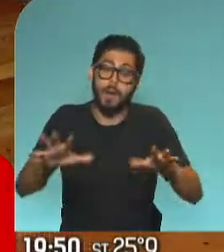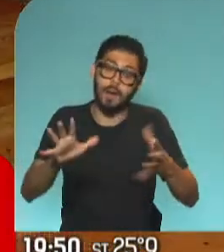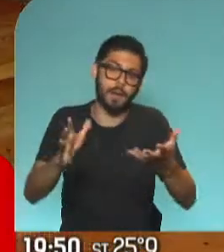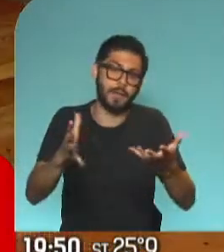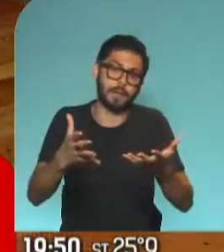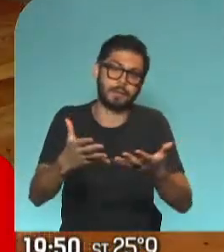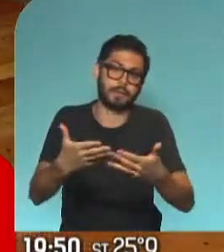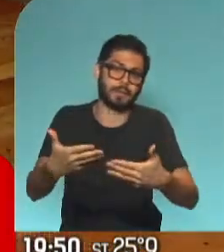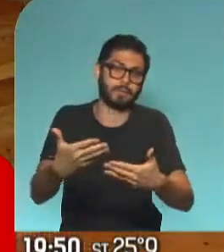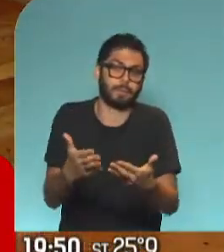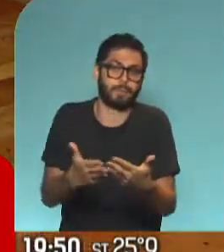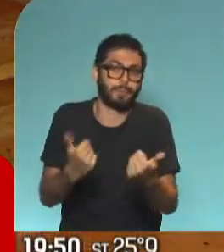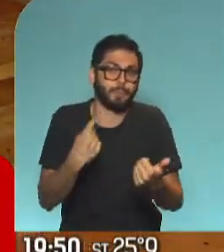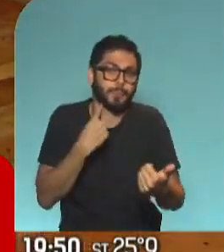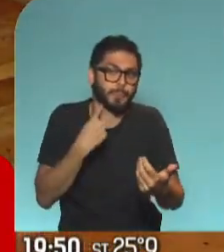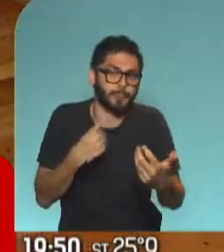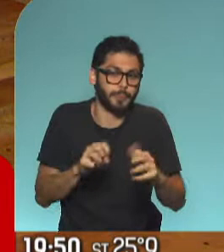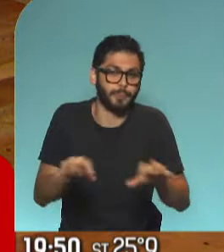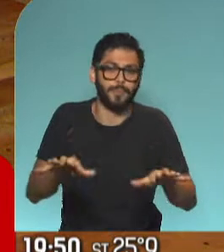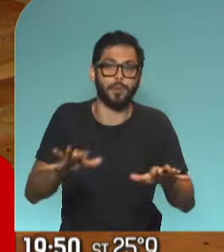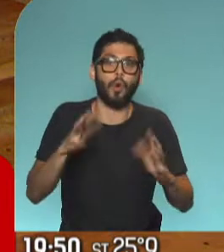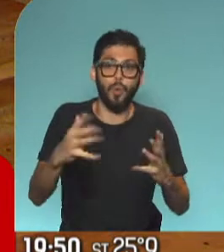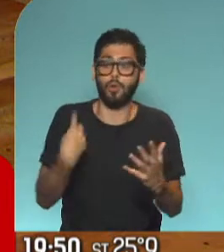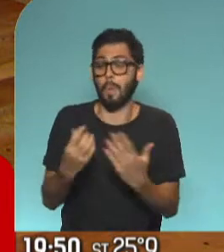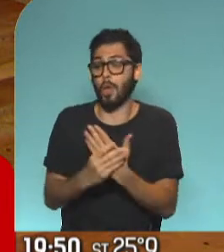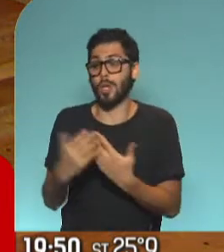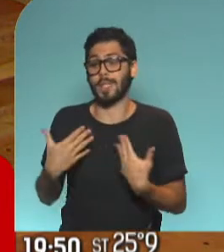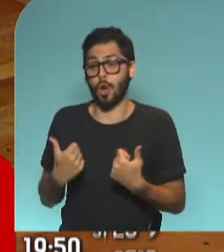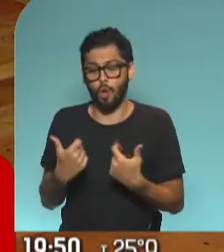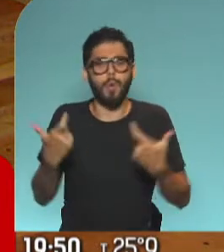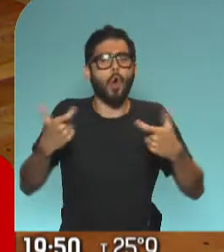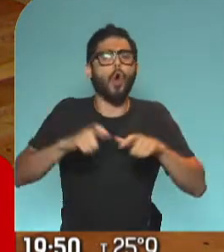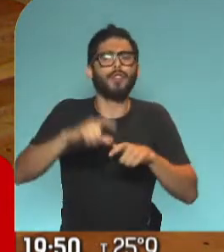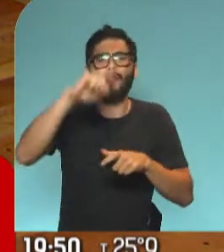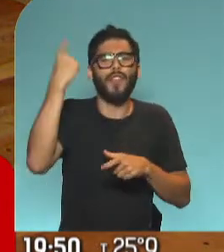ante el Consejo Federal de Salud, que obviamente es una decisión que se toma en el Consejo Federal de Salud